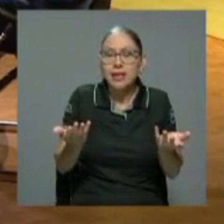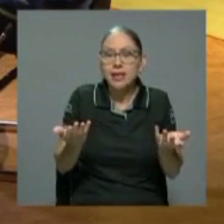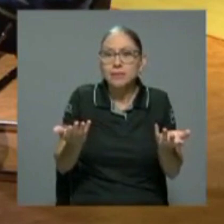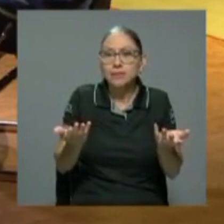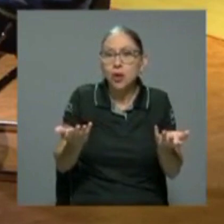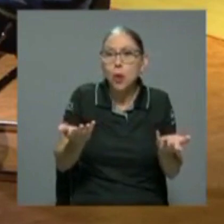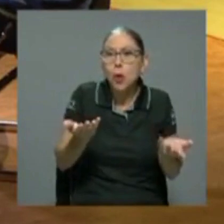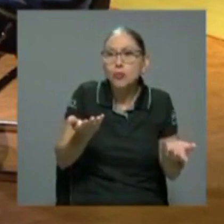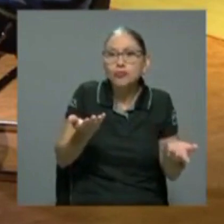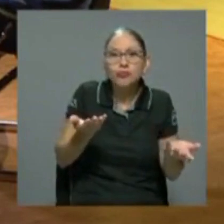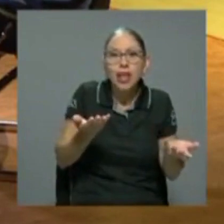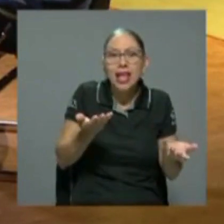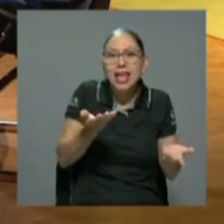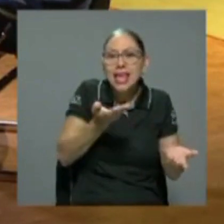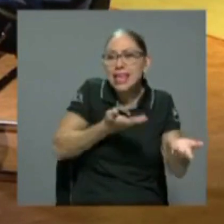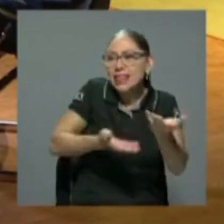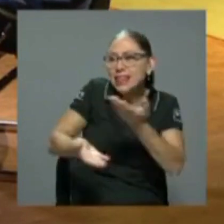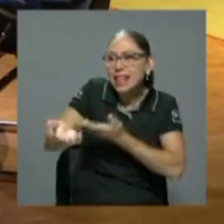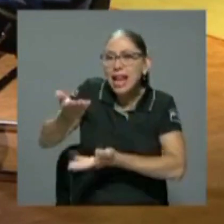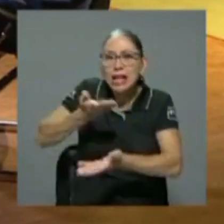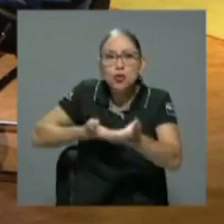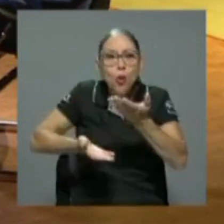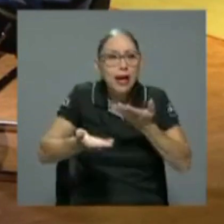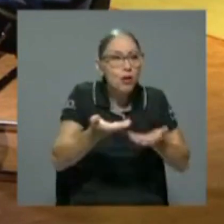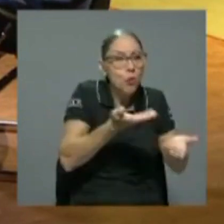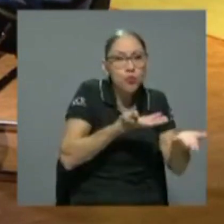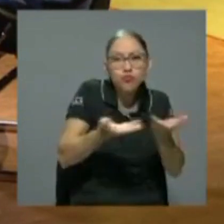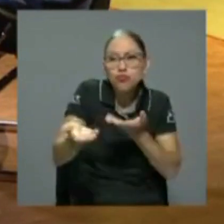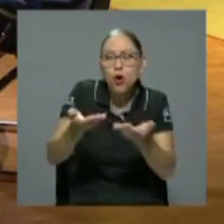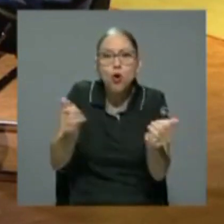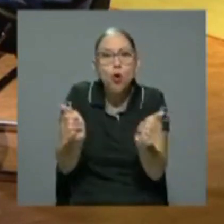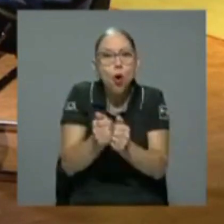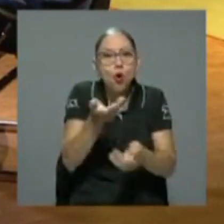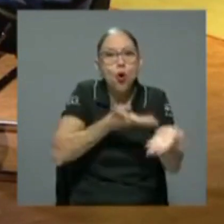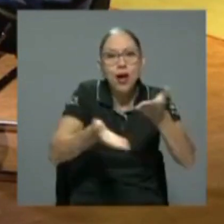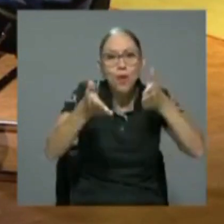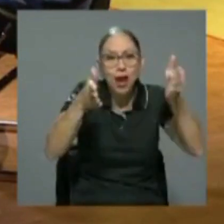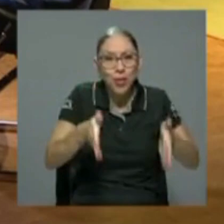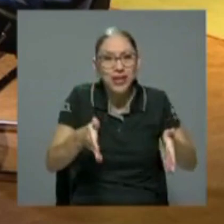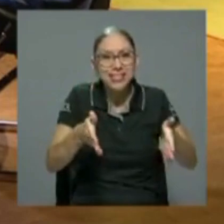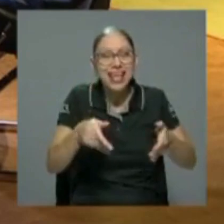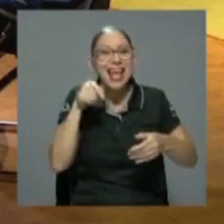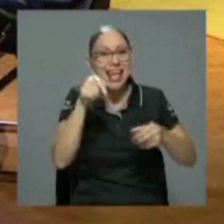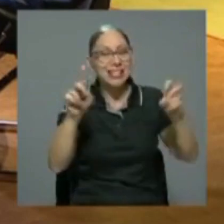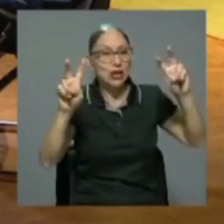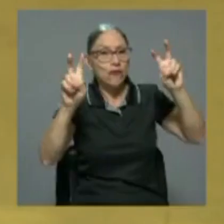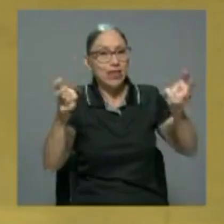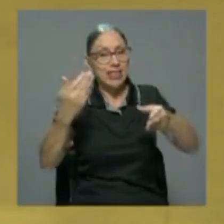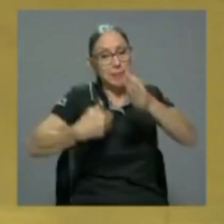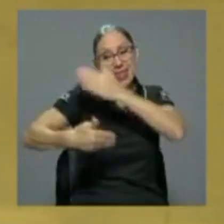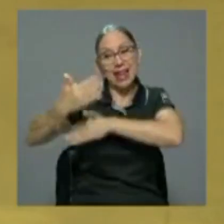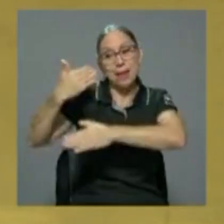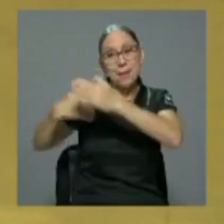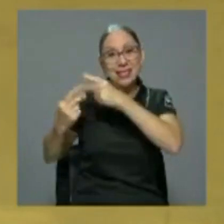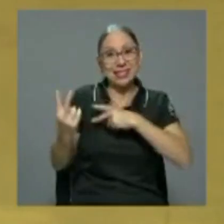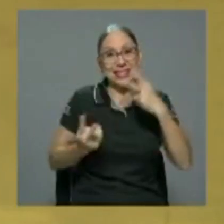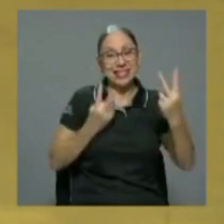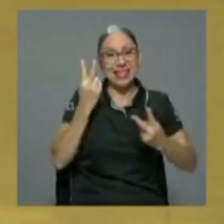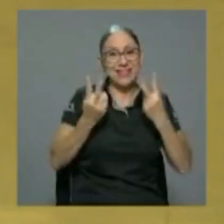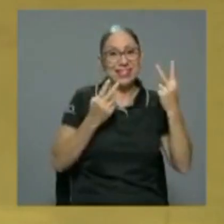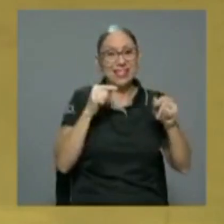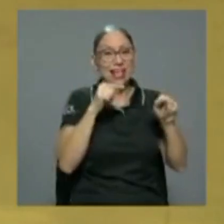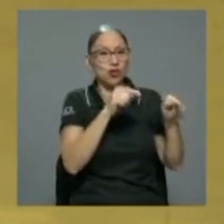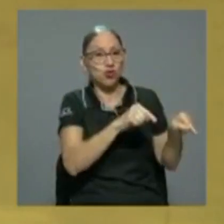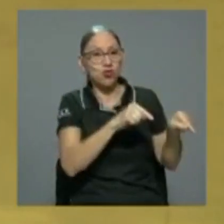los colaboradores en distintas instancias, que fue tema de la más reciente visita suya